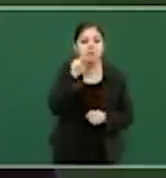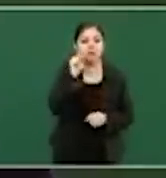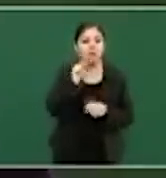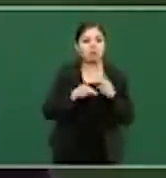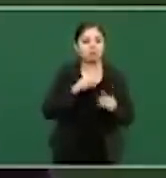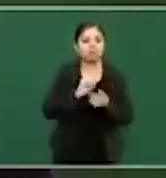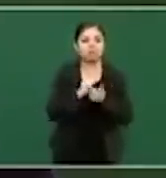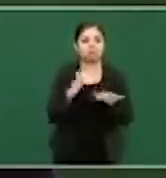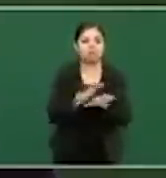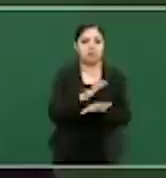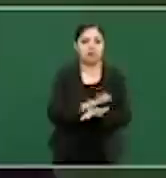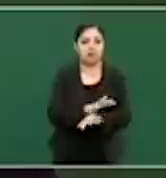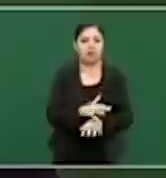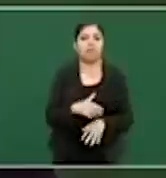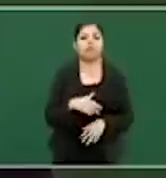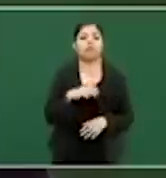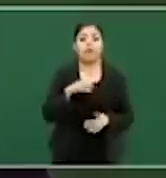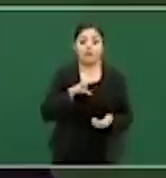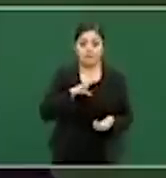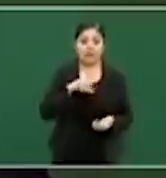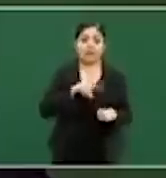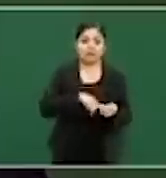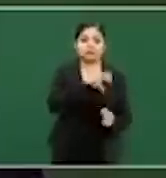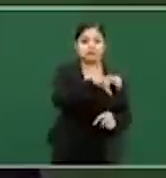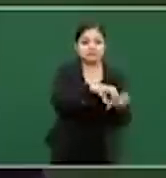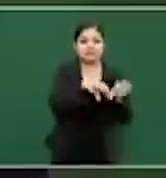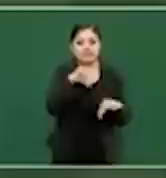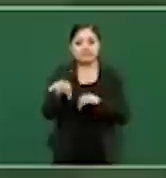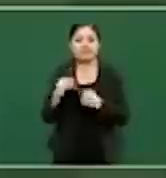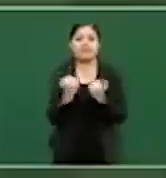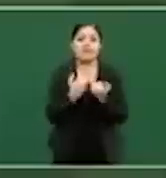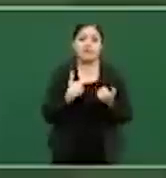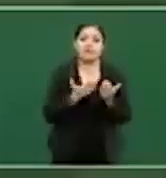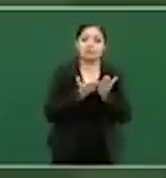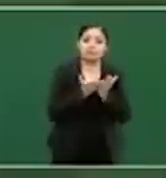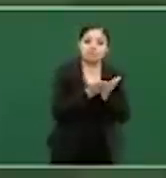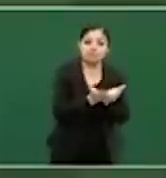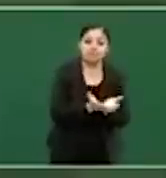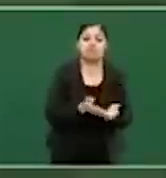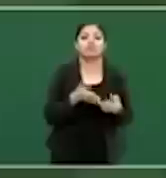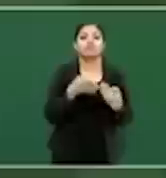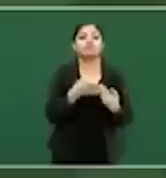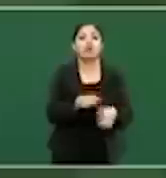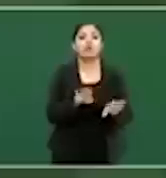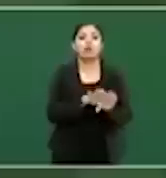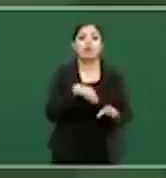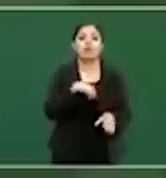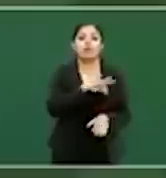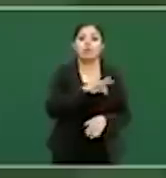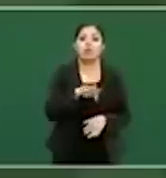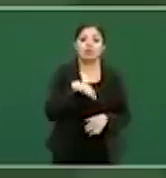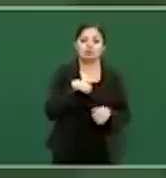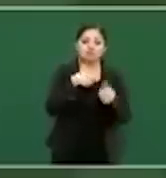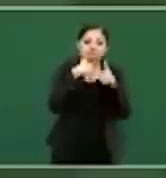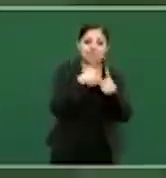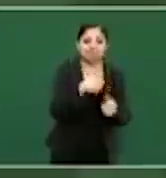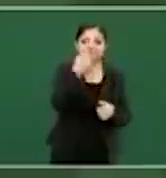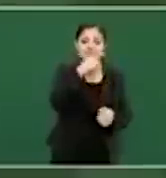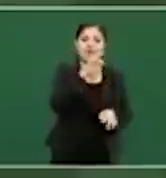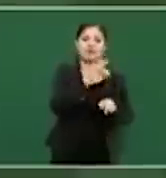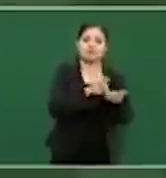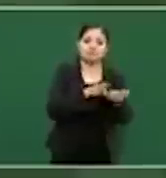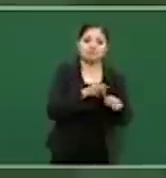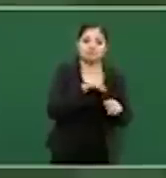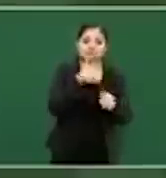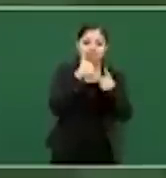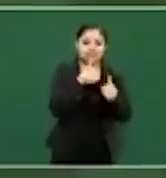en algunas regiones en las que todavía tenemos problemas con la Marina. Platicamos también sobre la manera de reforzar la presencia y el trabajo en Puerto Vallarta.